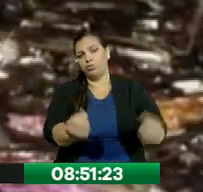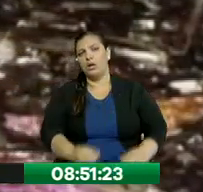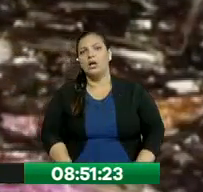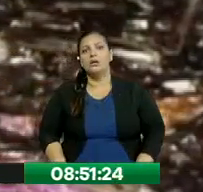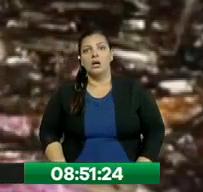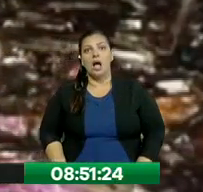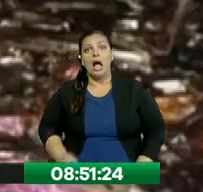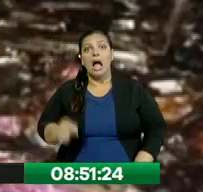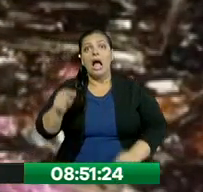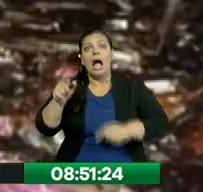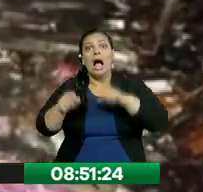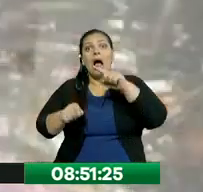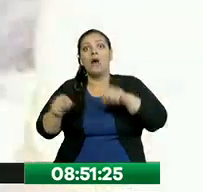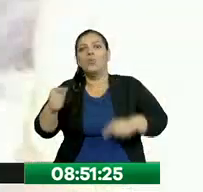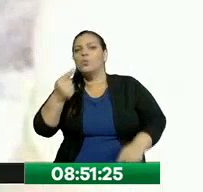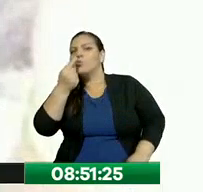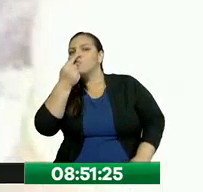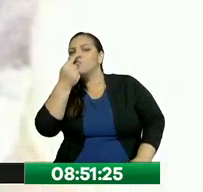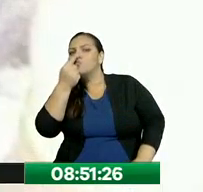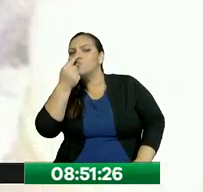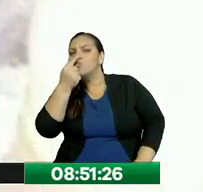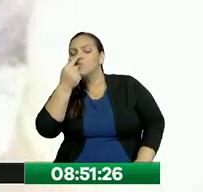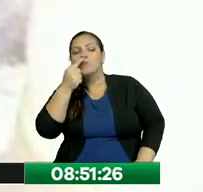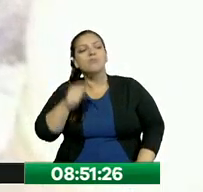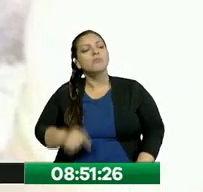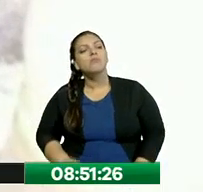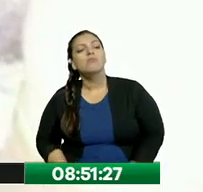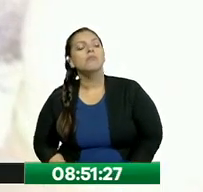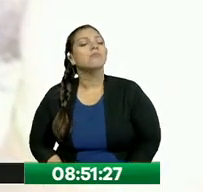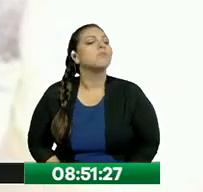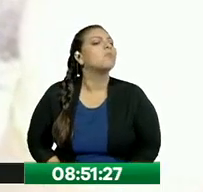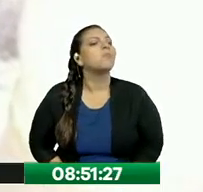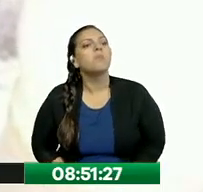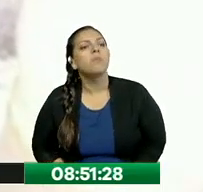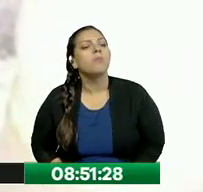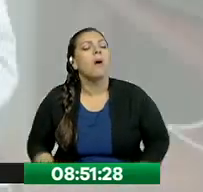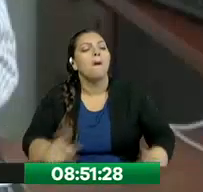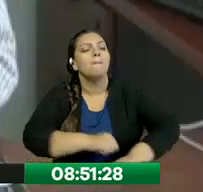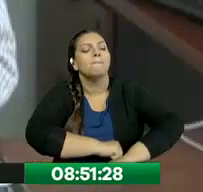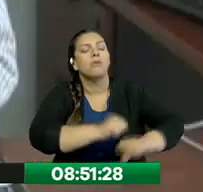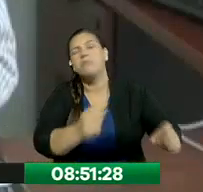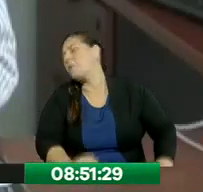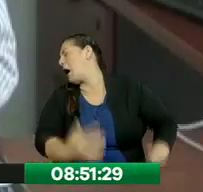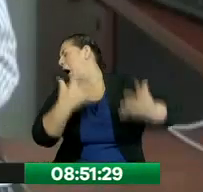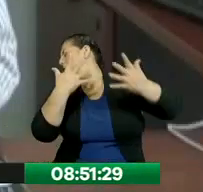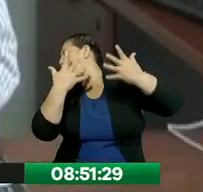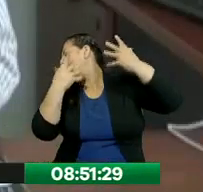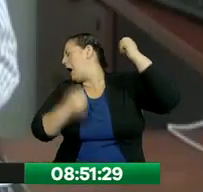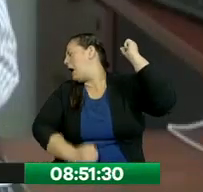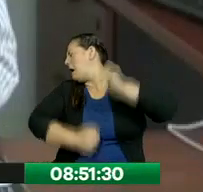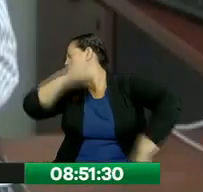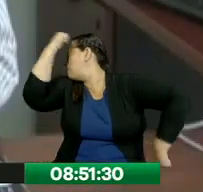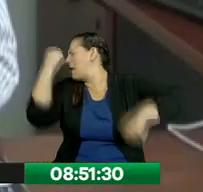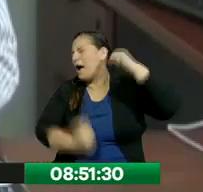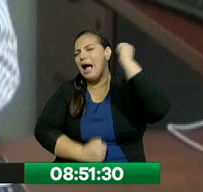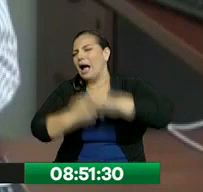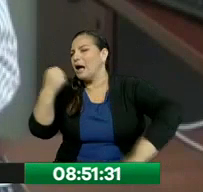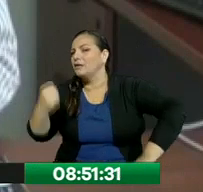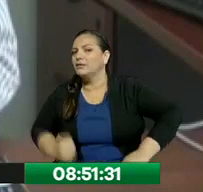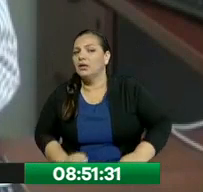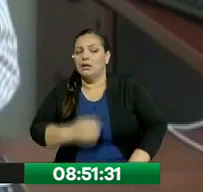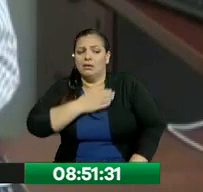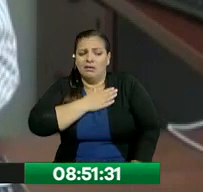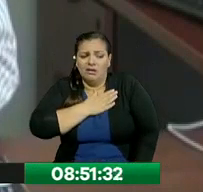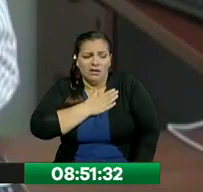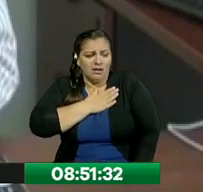se enfrentaron al peor susto de sus vidas. Fueron testigos cómo volaron los cilindros de gas. Sabemos que fue posiblemente por la fuga de